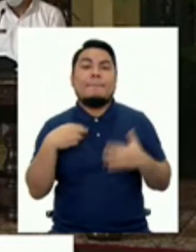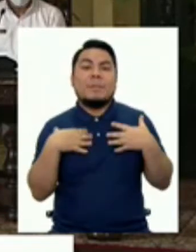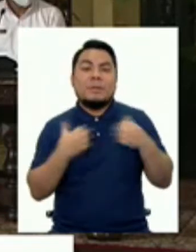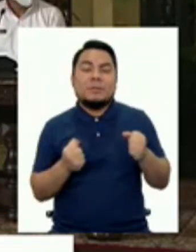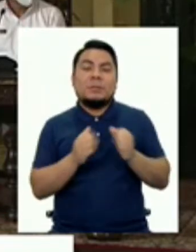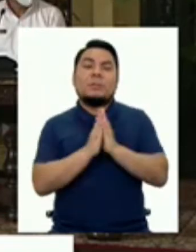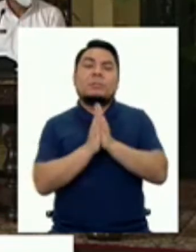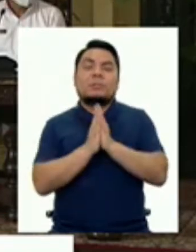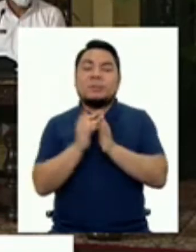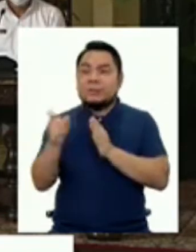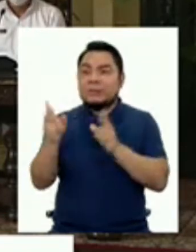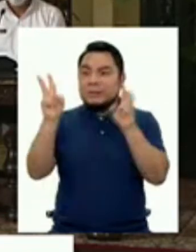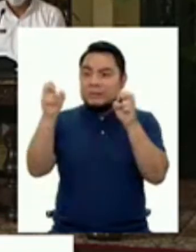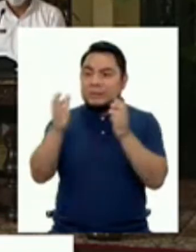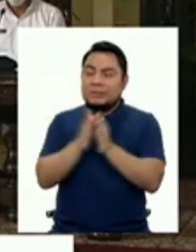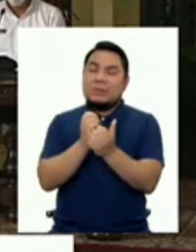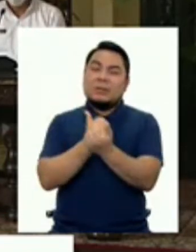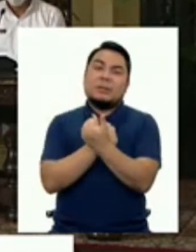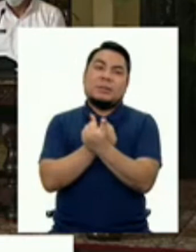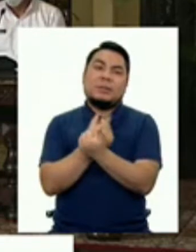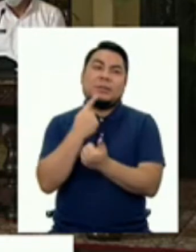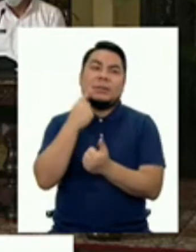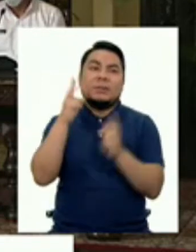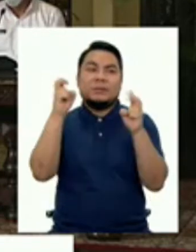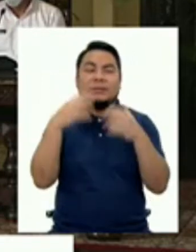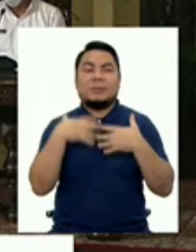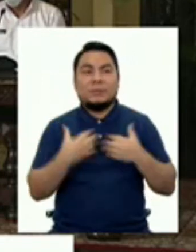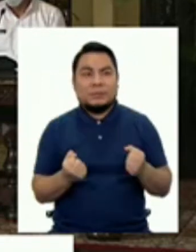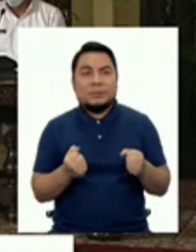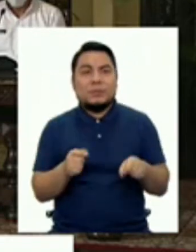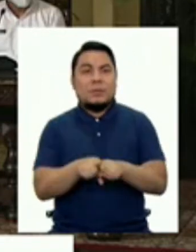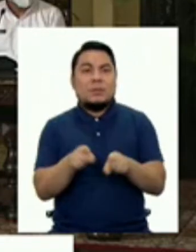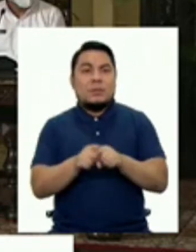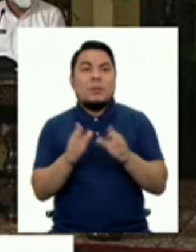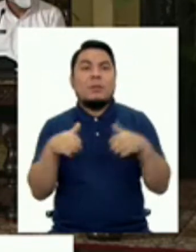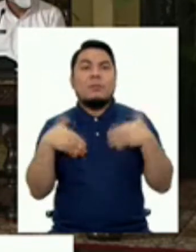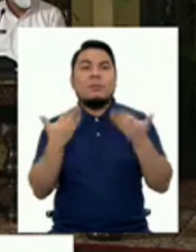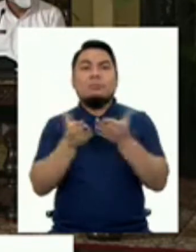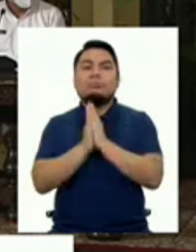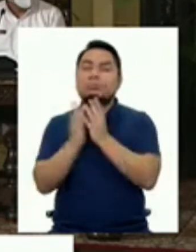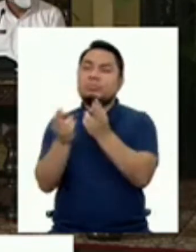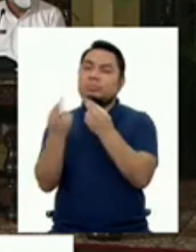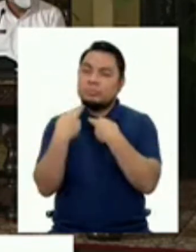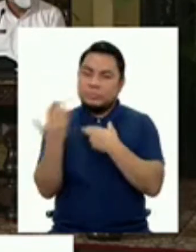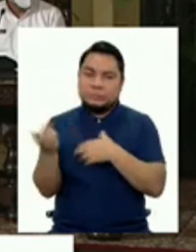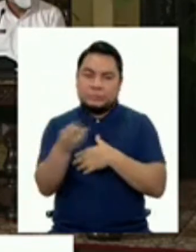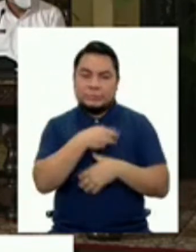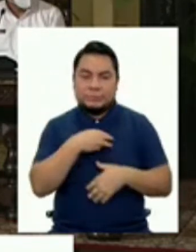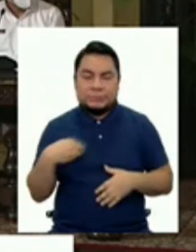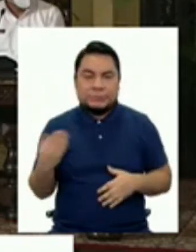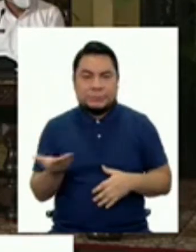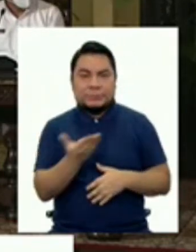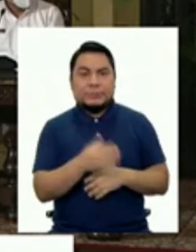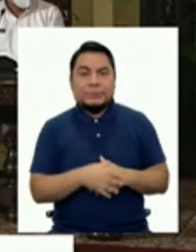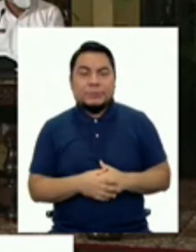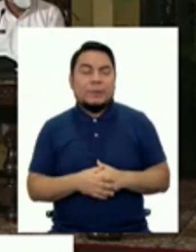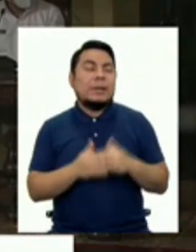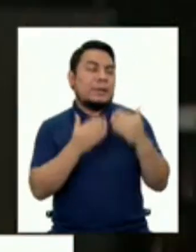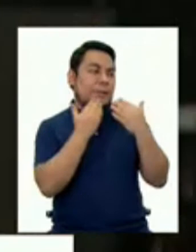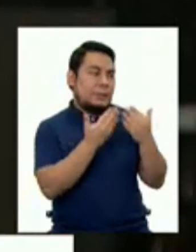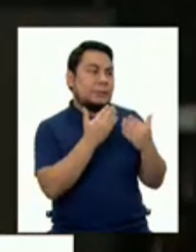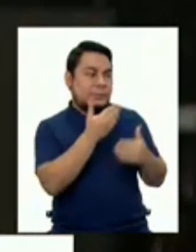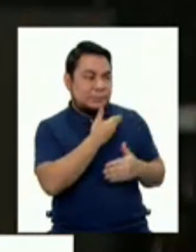Por favor, respecto al tema de Ayacucho, el tema de salud, y sobre esto puede responder el Ministro de Salud. Gracias, señor